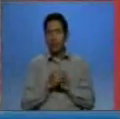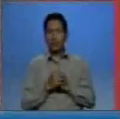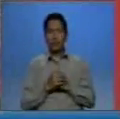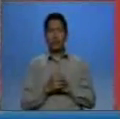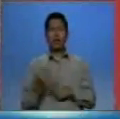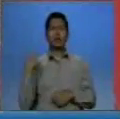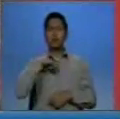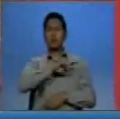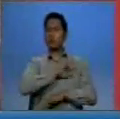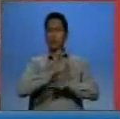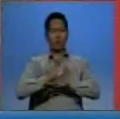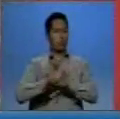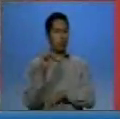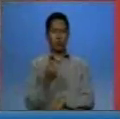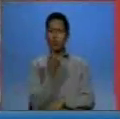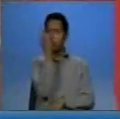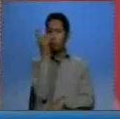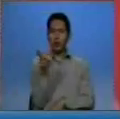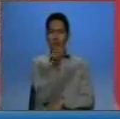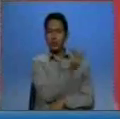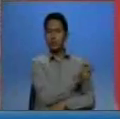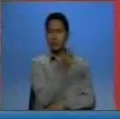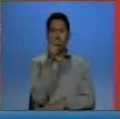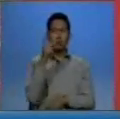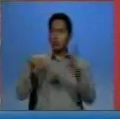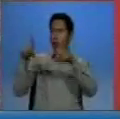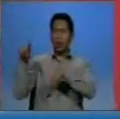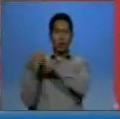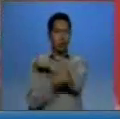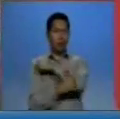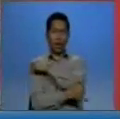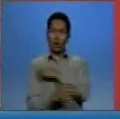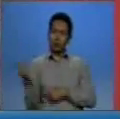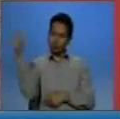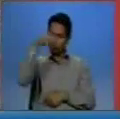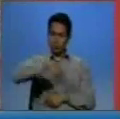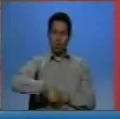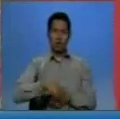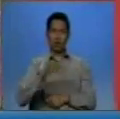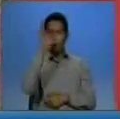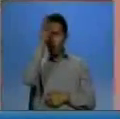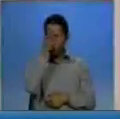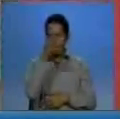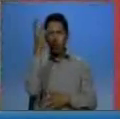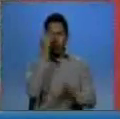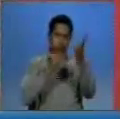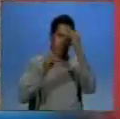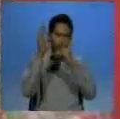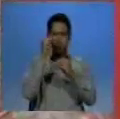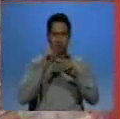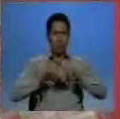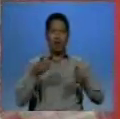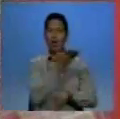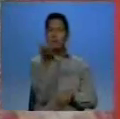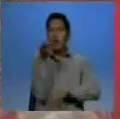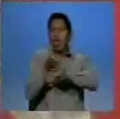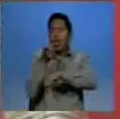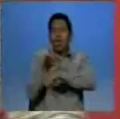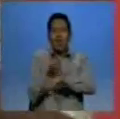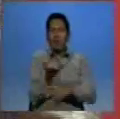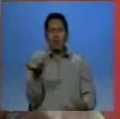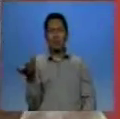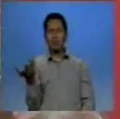país es el único país donde las personas vienen de cualquier parte del mundo y vienen a poner sus condiciones. Y me ha admirado mucho